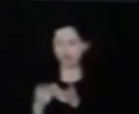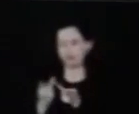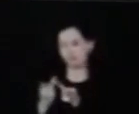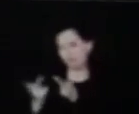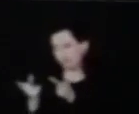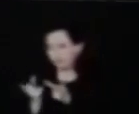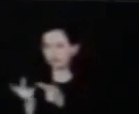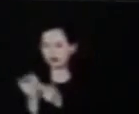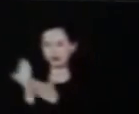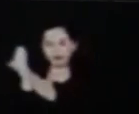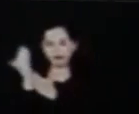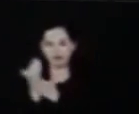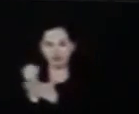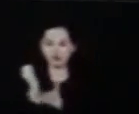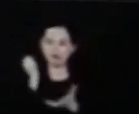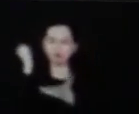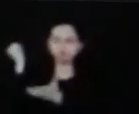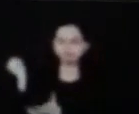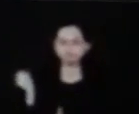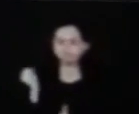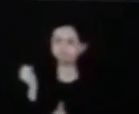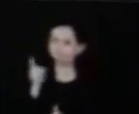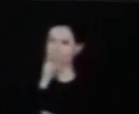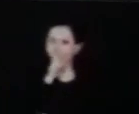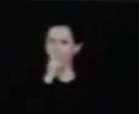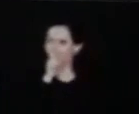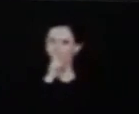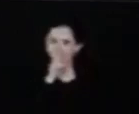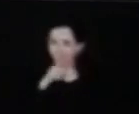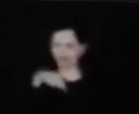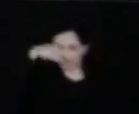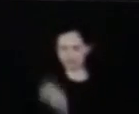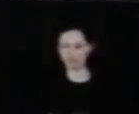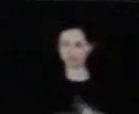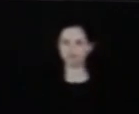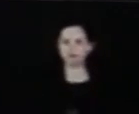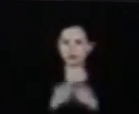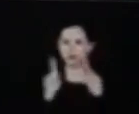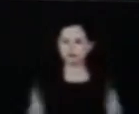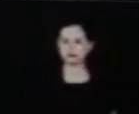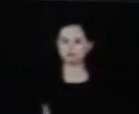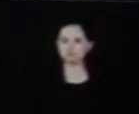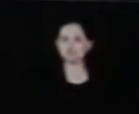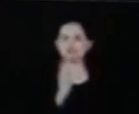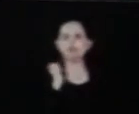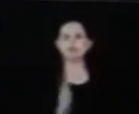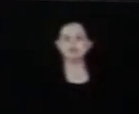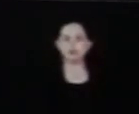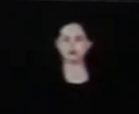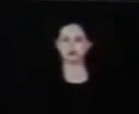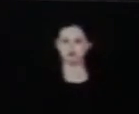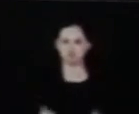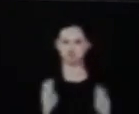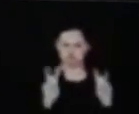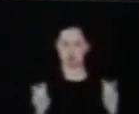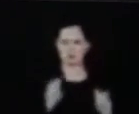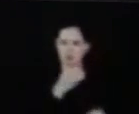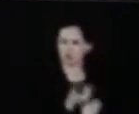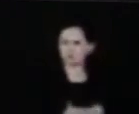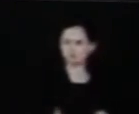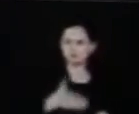social del presupuesto. Aquí lo entendemos no solo como un asunto